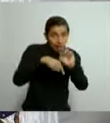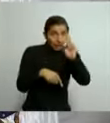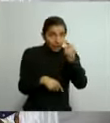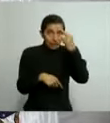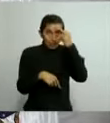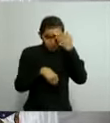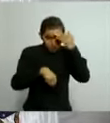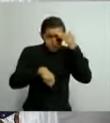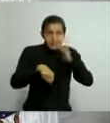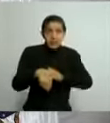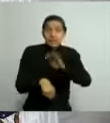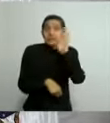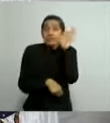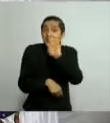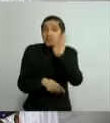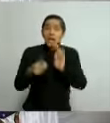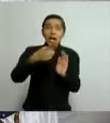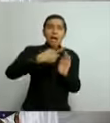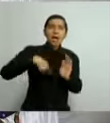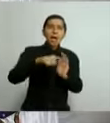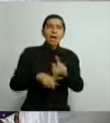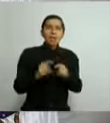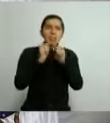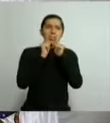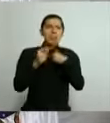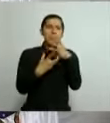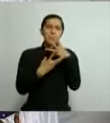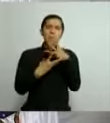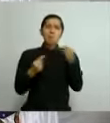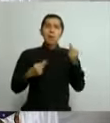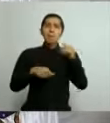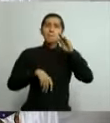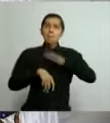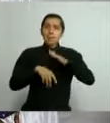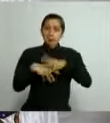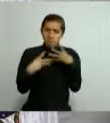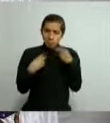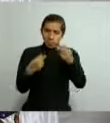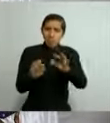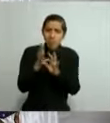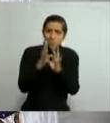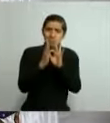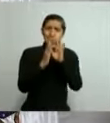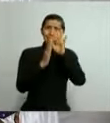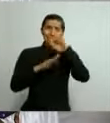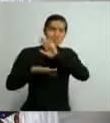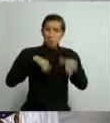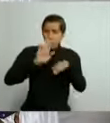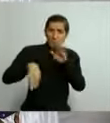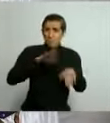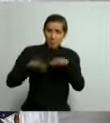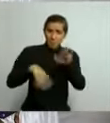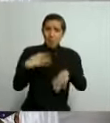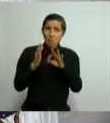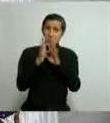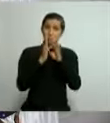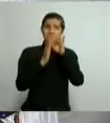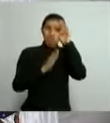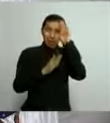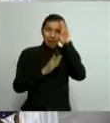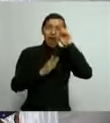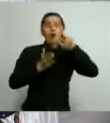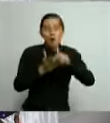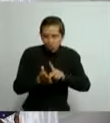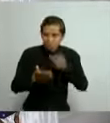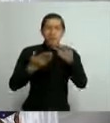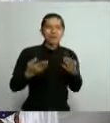si se relaja la disciplina y se disparan los contagios y las muertes en consecuencia, tendremos que